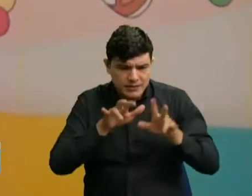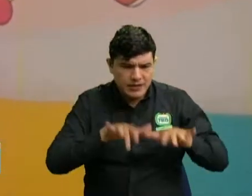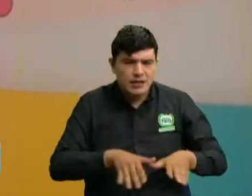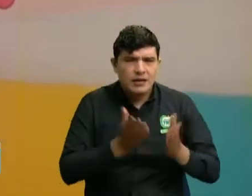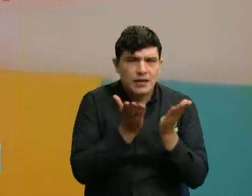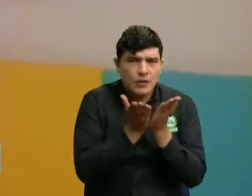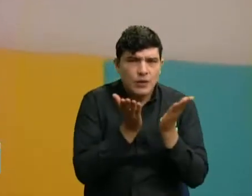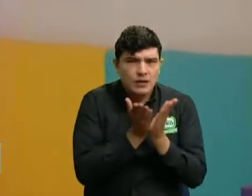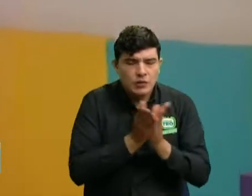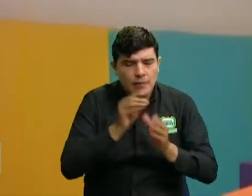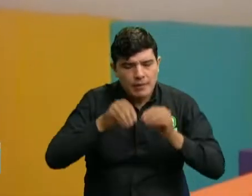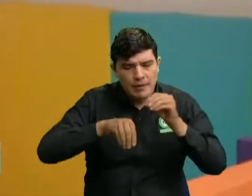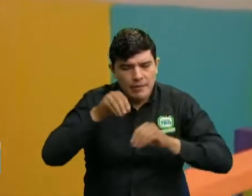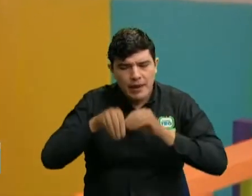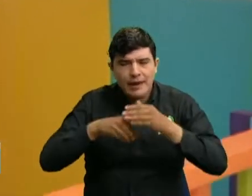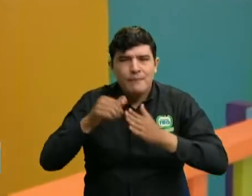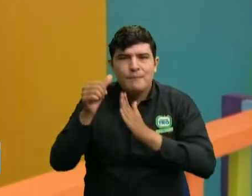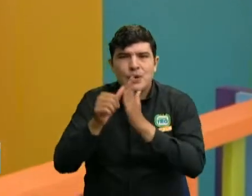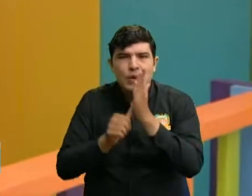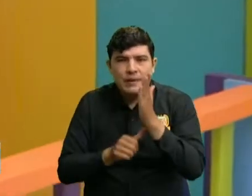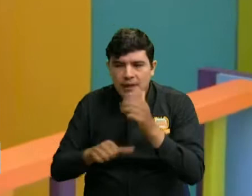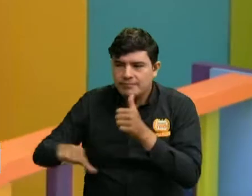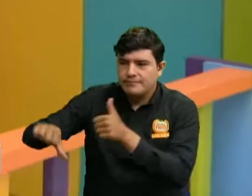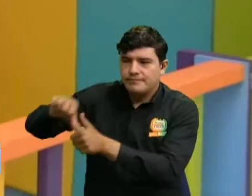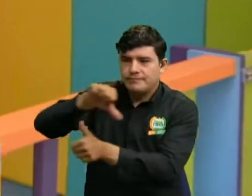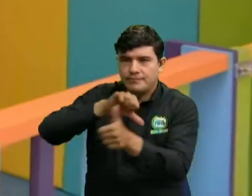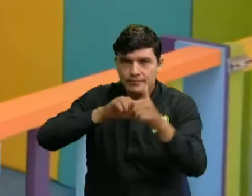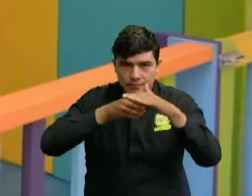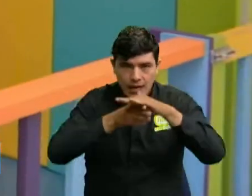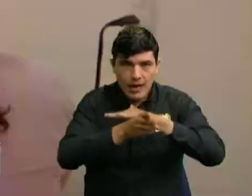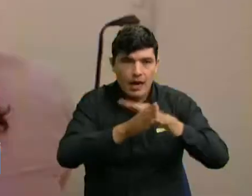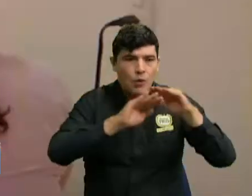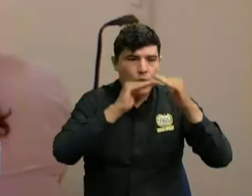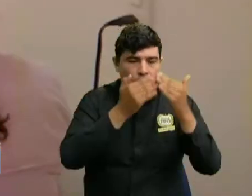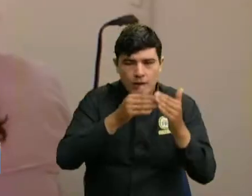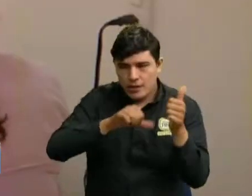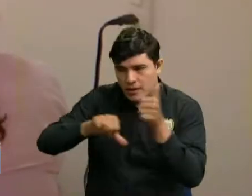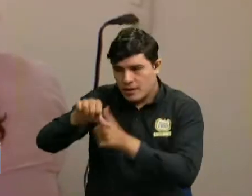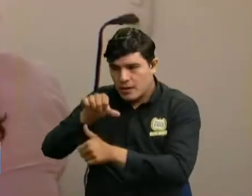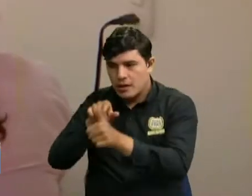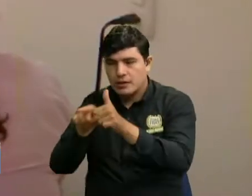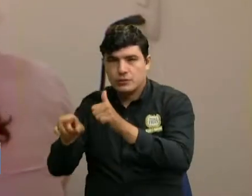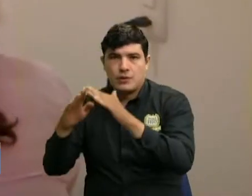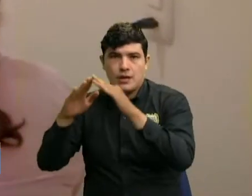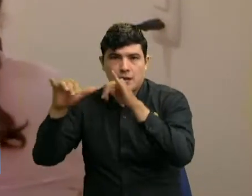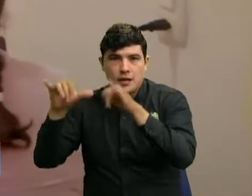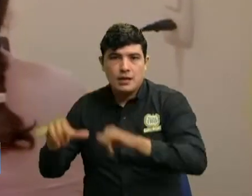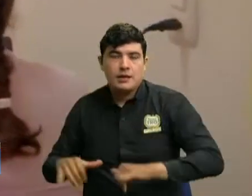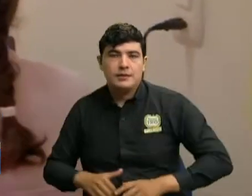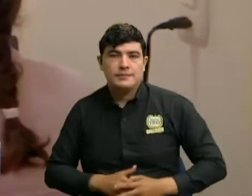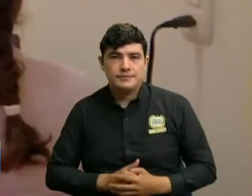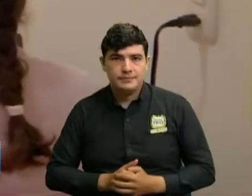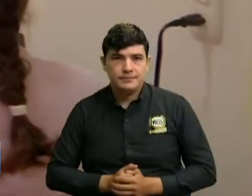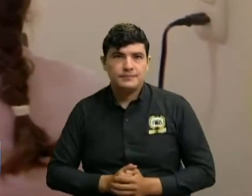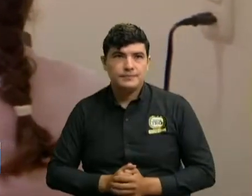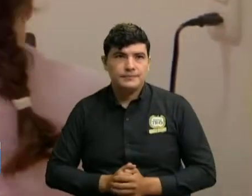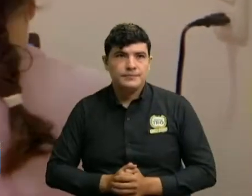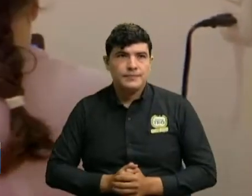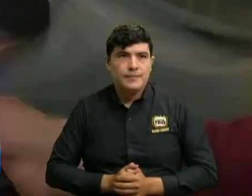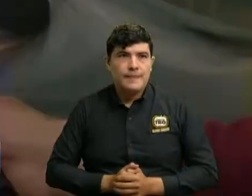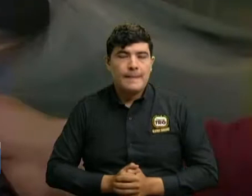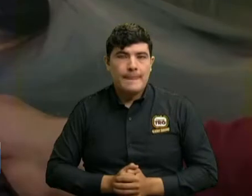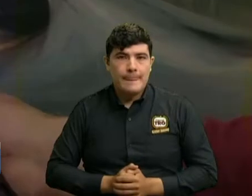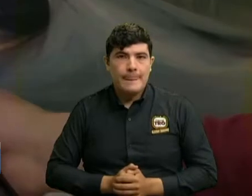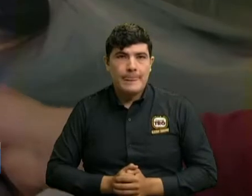del departamento de santander hasta el momento ningún municipio está autorizado para suspender clases la decisión la